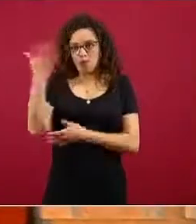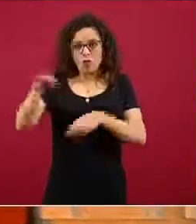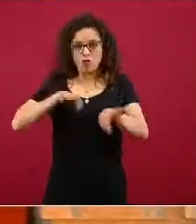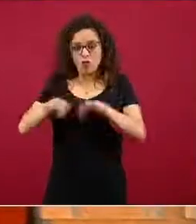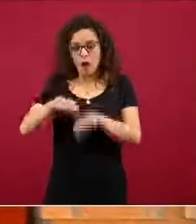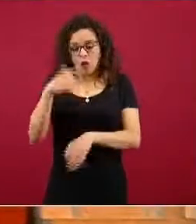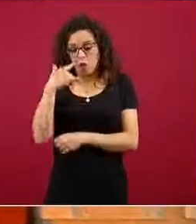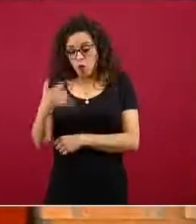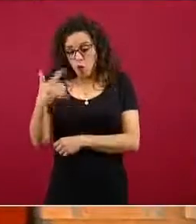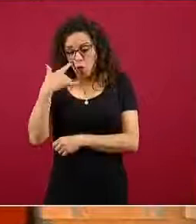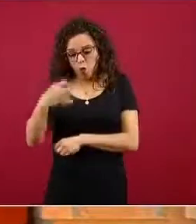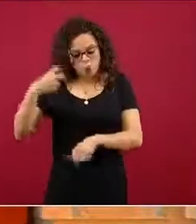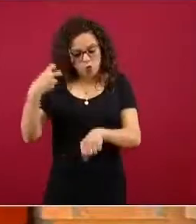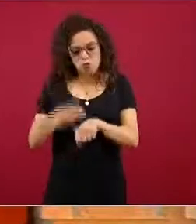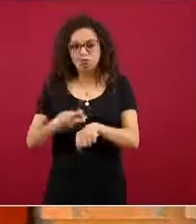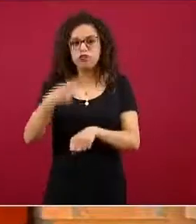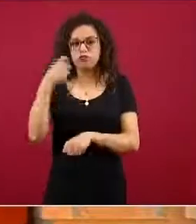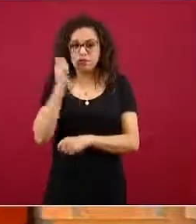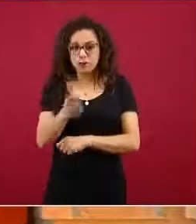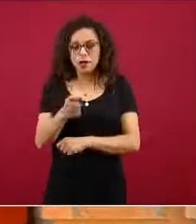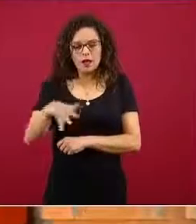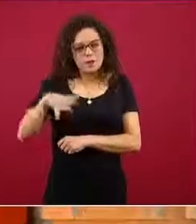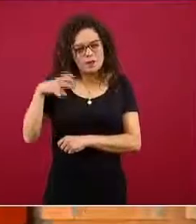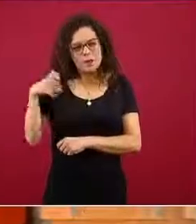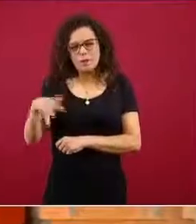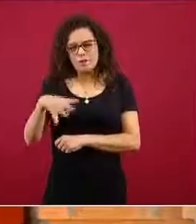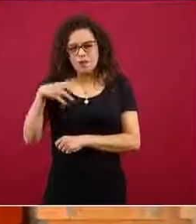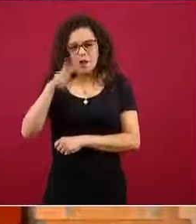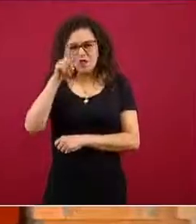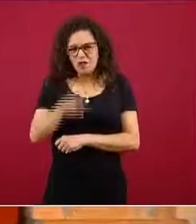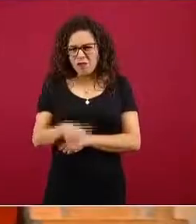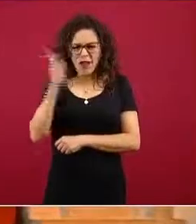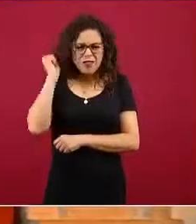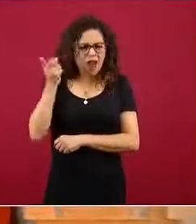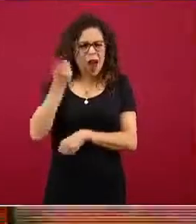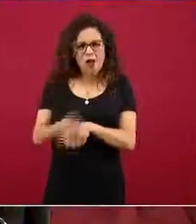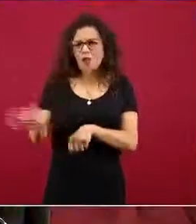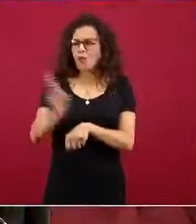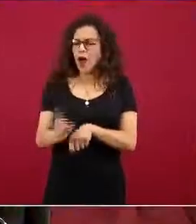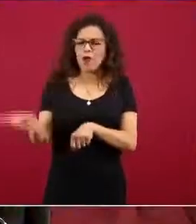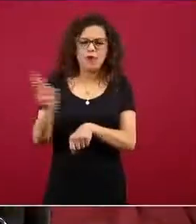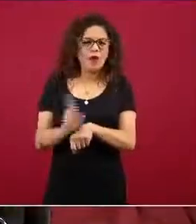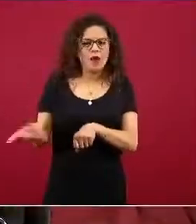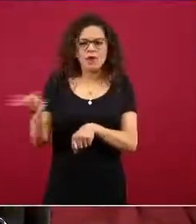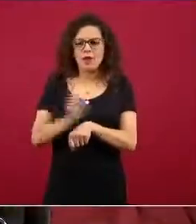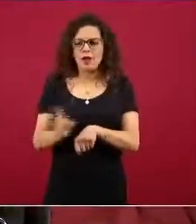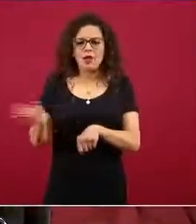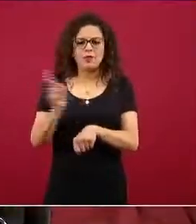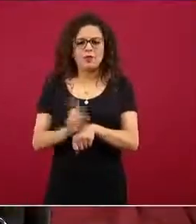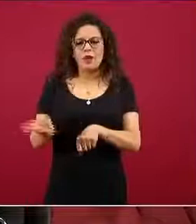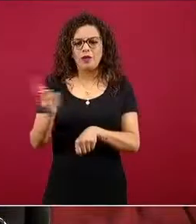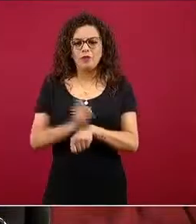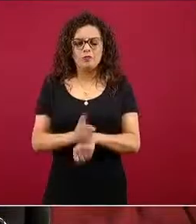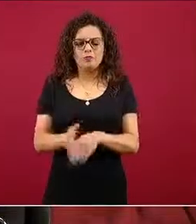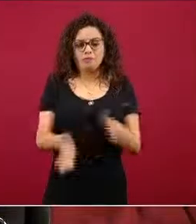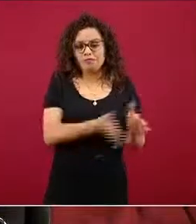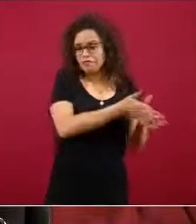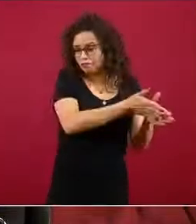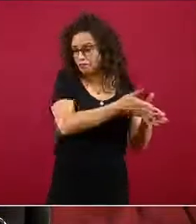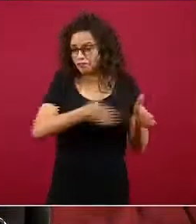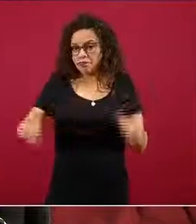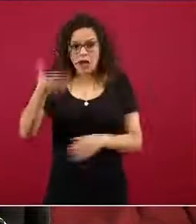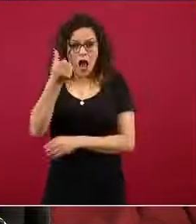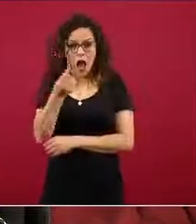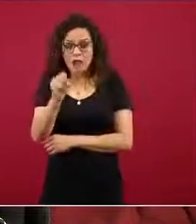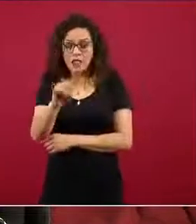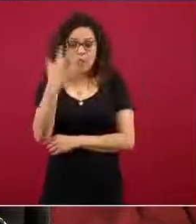el esfuerzo que ha hecho día con día después de prácticamente 10 meses